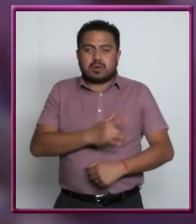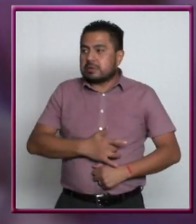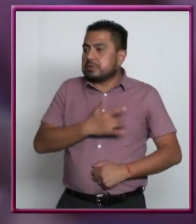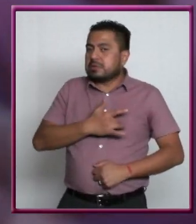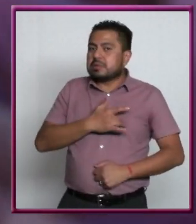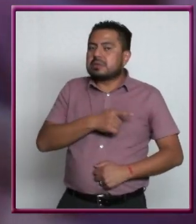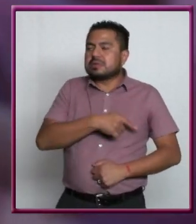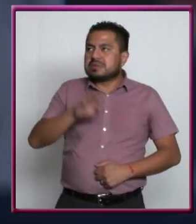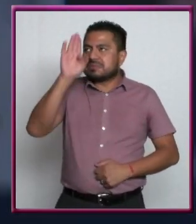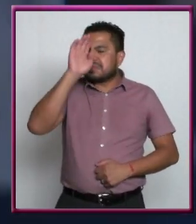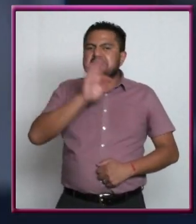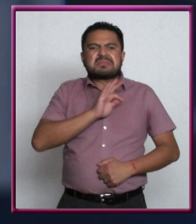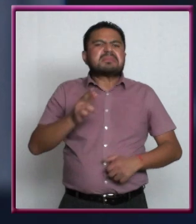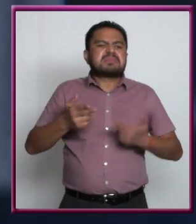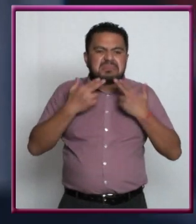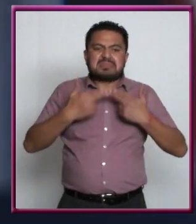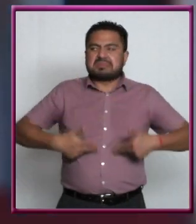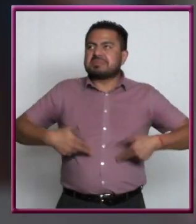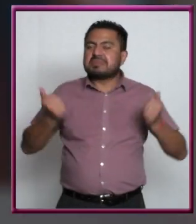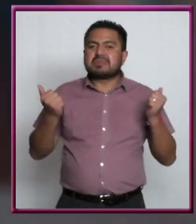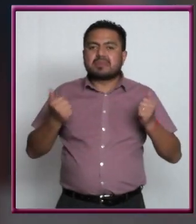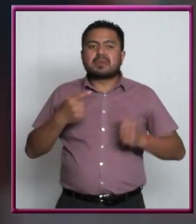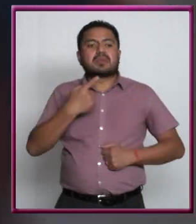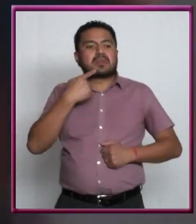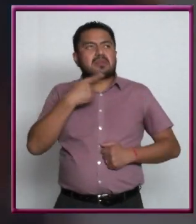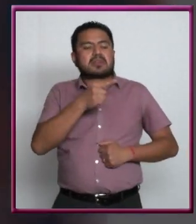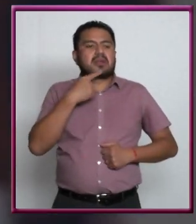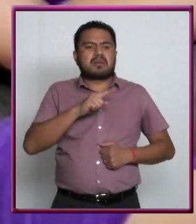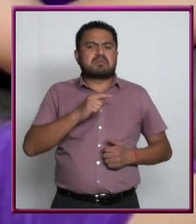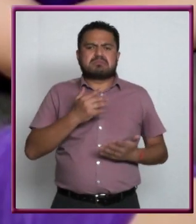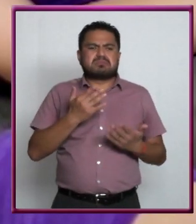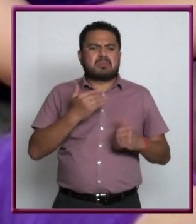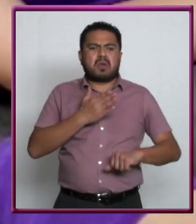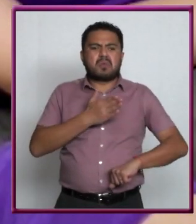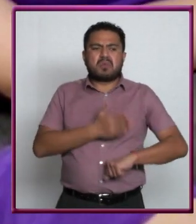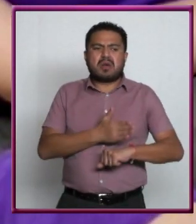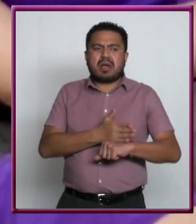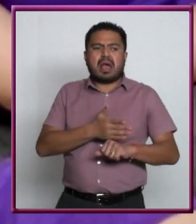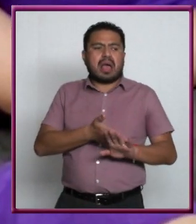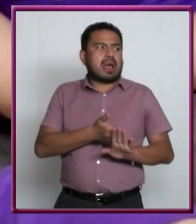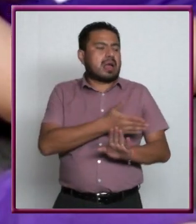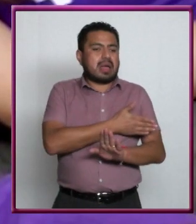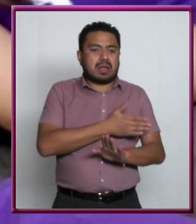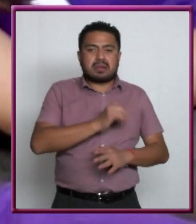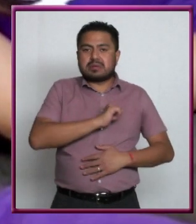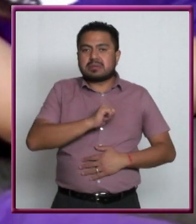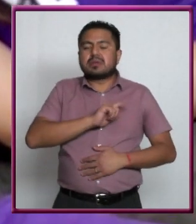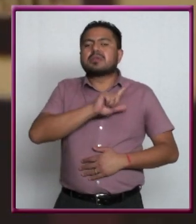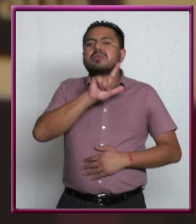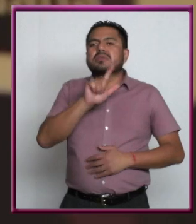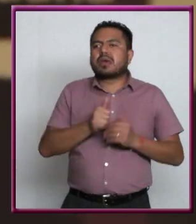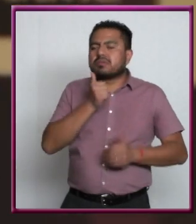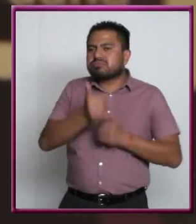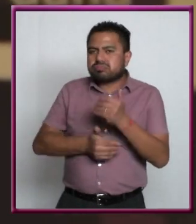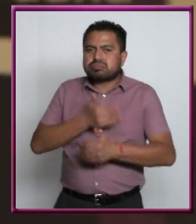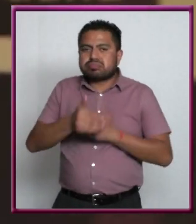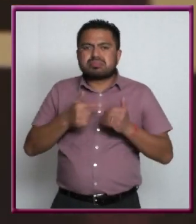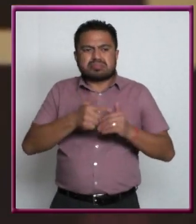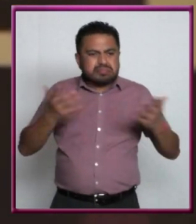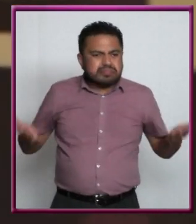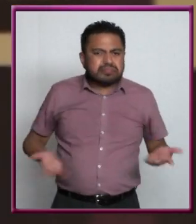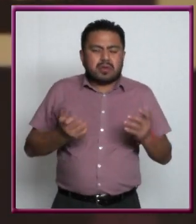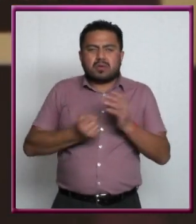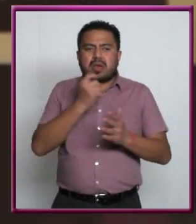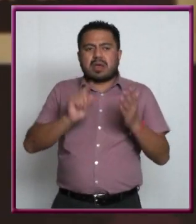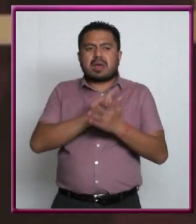problemas emocionales al grado de pensar en el suicidio, pues las denuncias no acreditaban ninguna sanción en ese momento. Tiempo después,